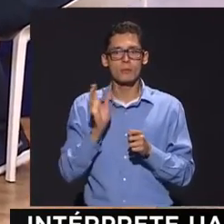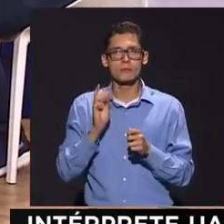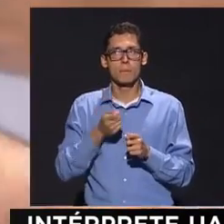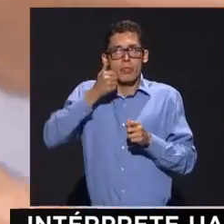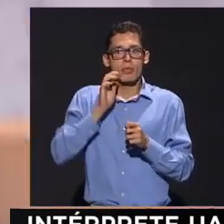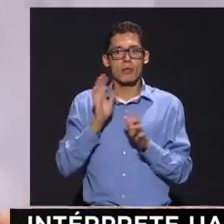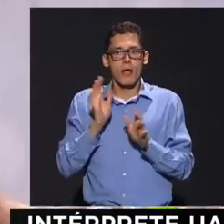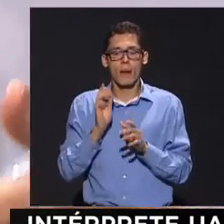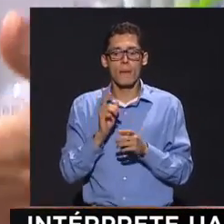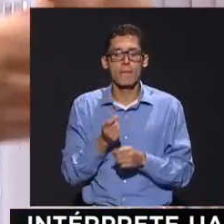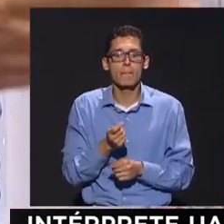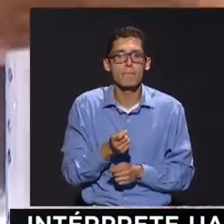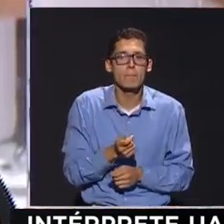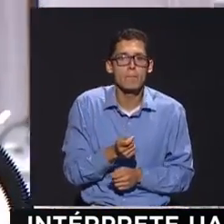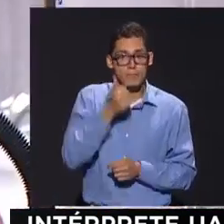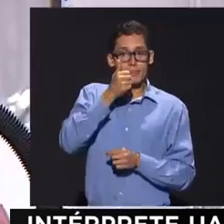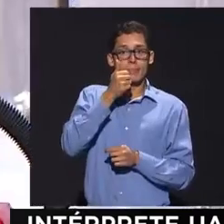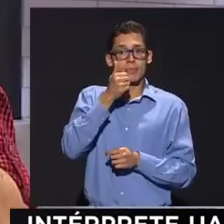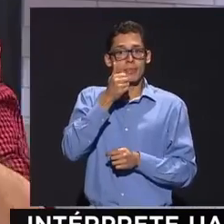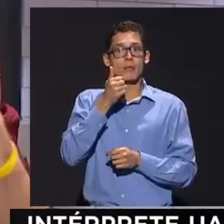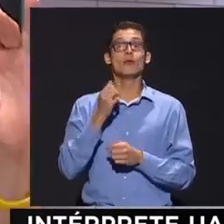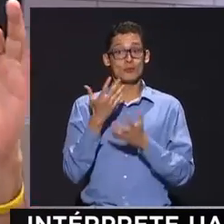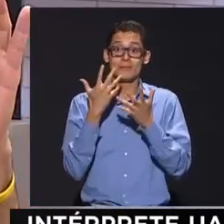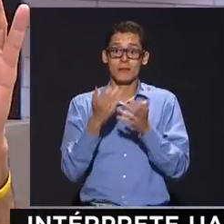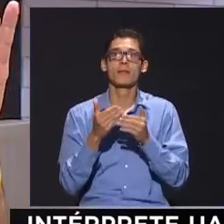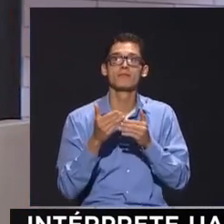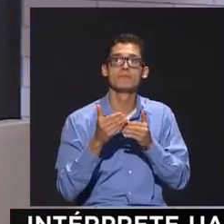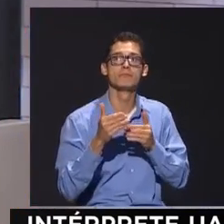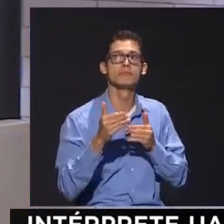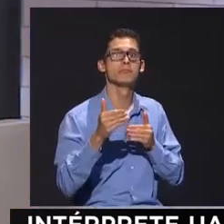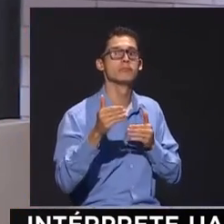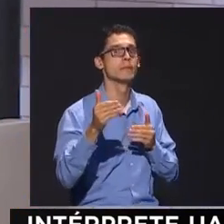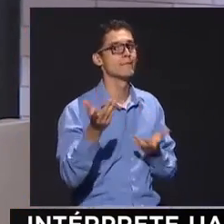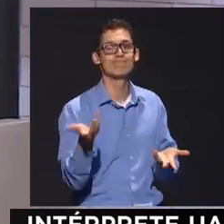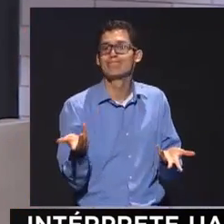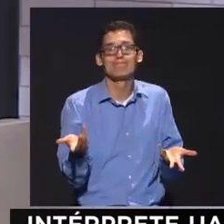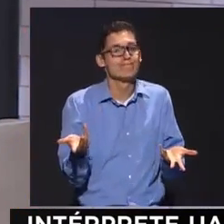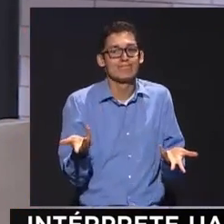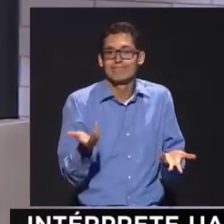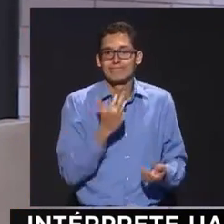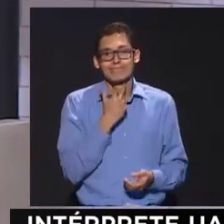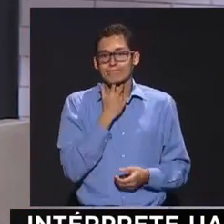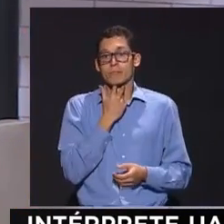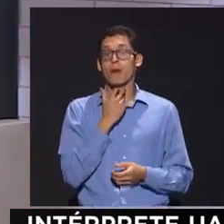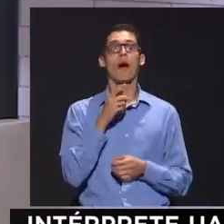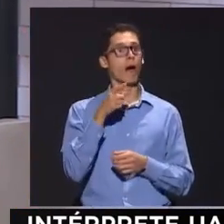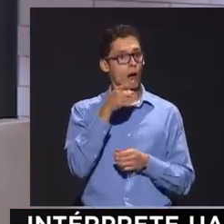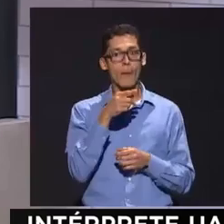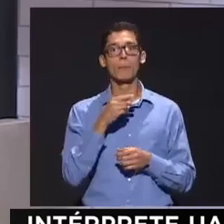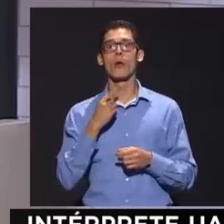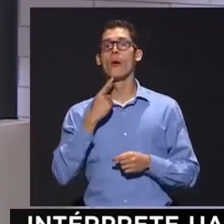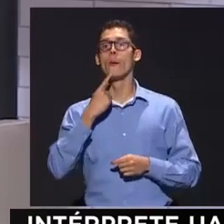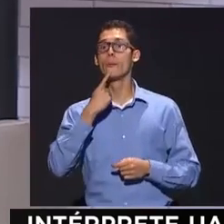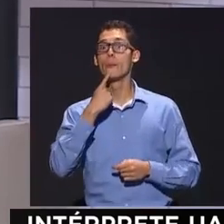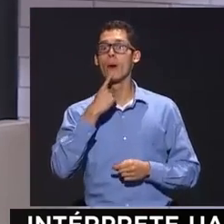no pueden durar no tiene esa capacidad por eso algunos instrumentos como estos caseros de viento si me permiten